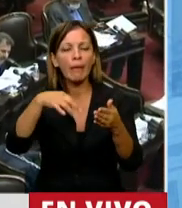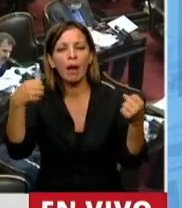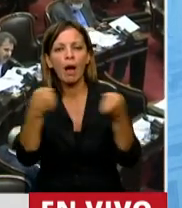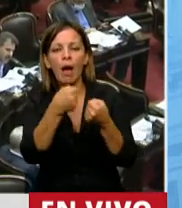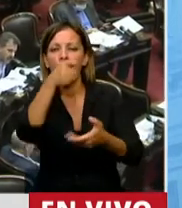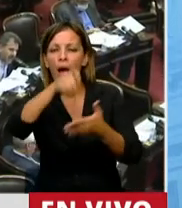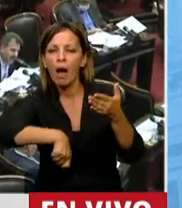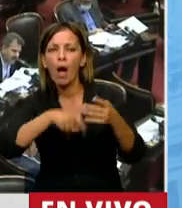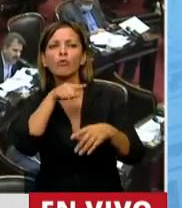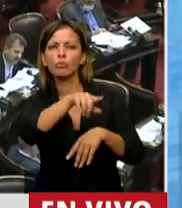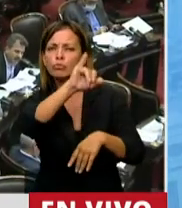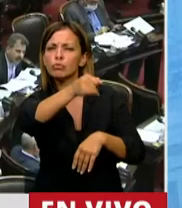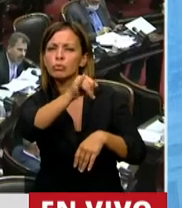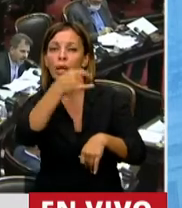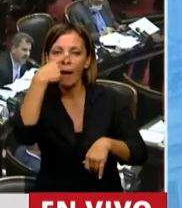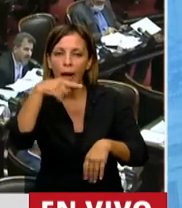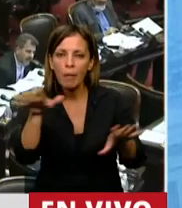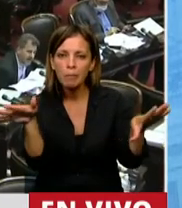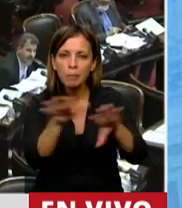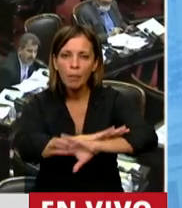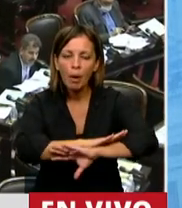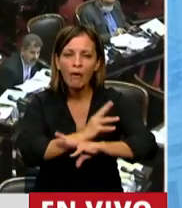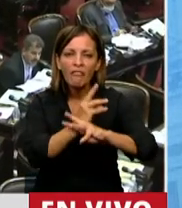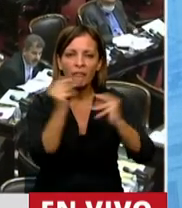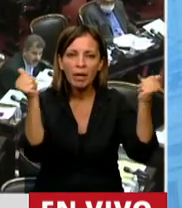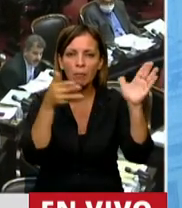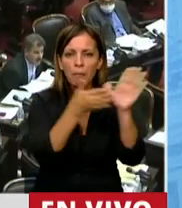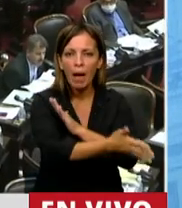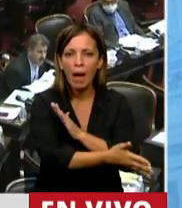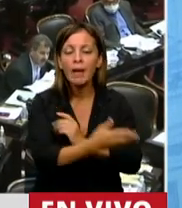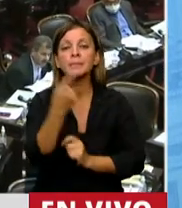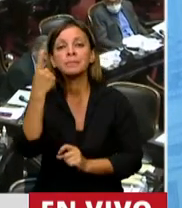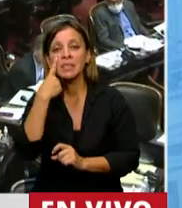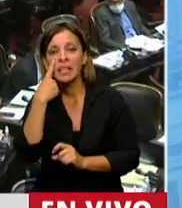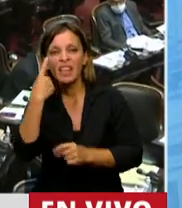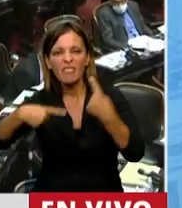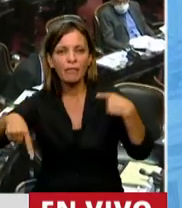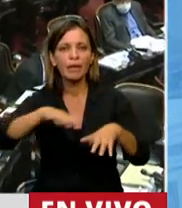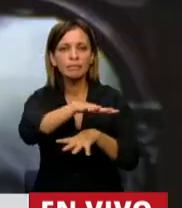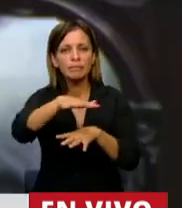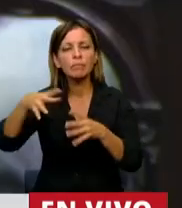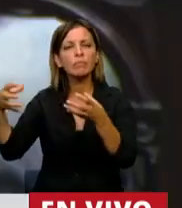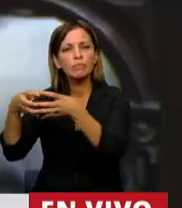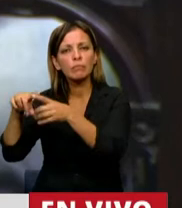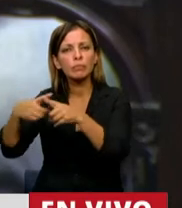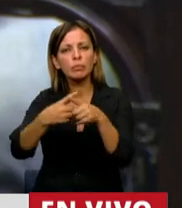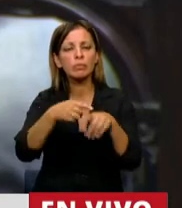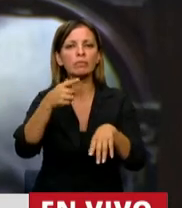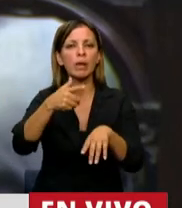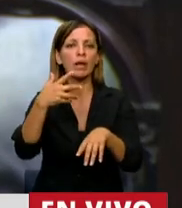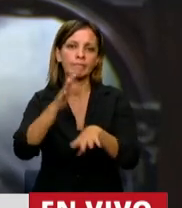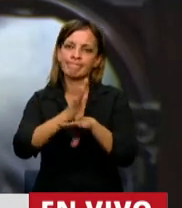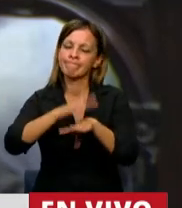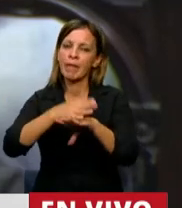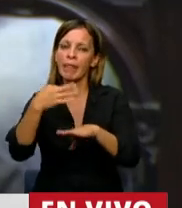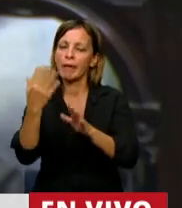eran los que la iban a hacer y nunca la terminaron y desaparecieron. Y muchos intendentes de todos los partidos políticos pagaron graves consecuencias por ello.